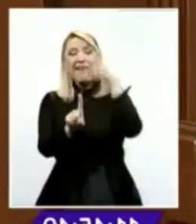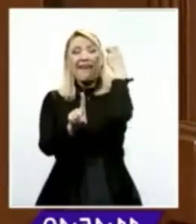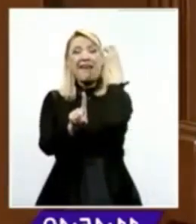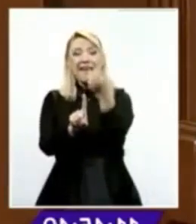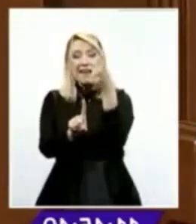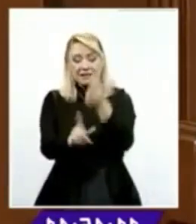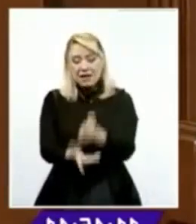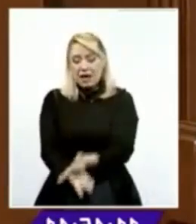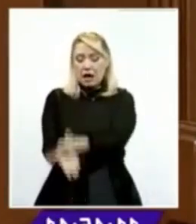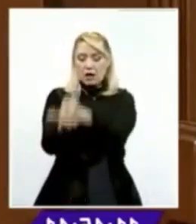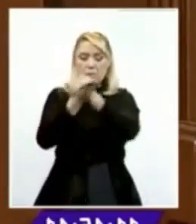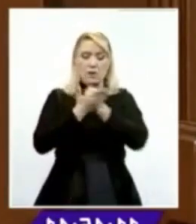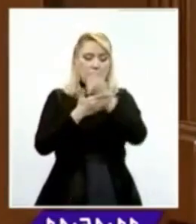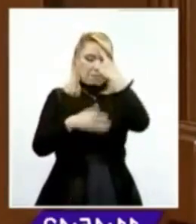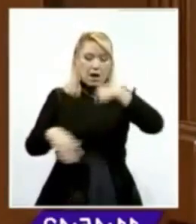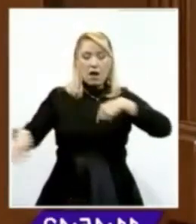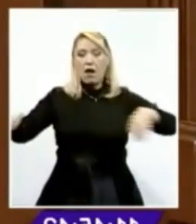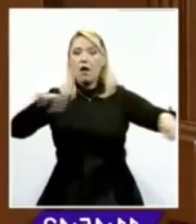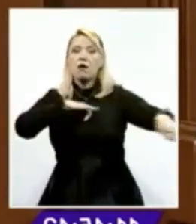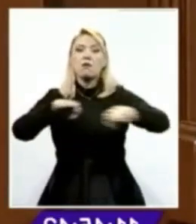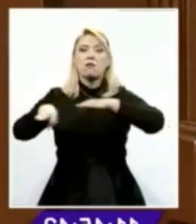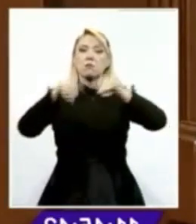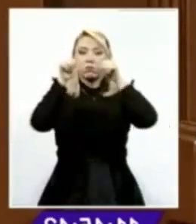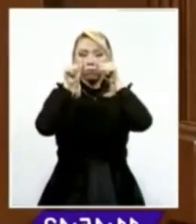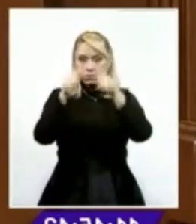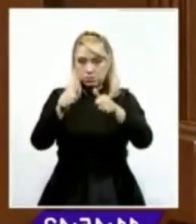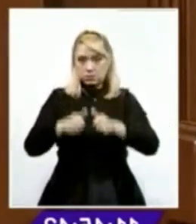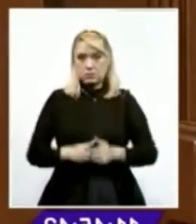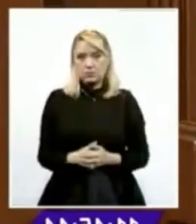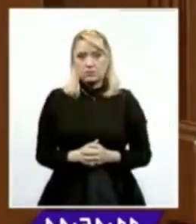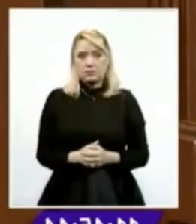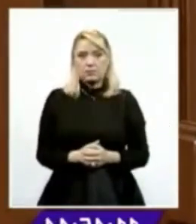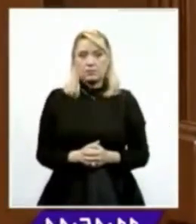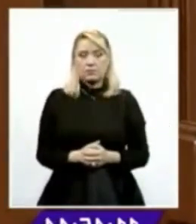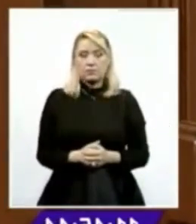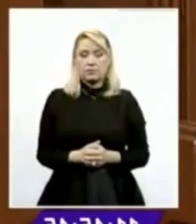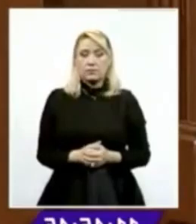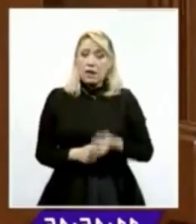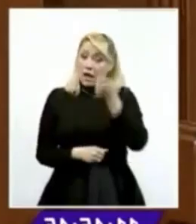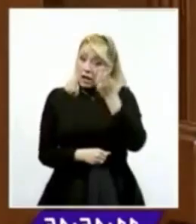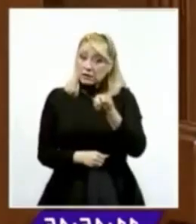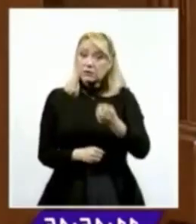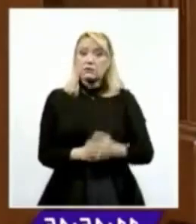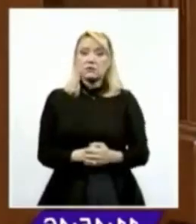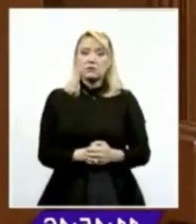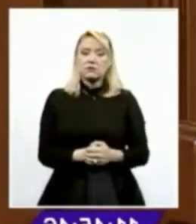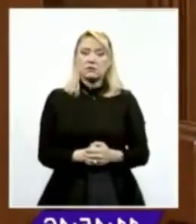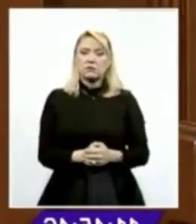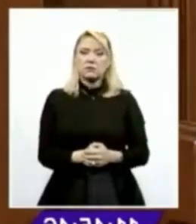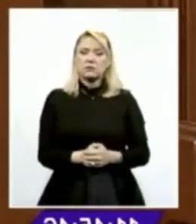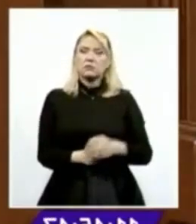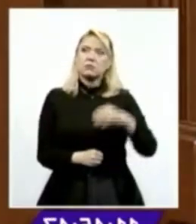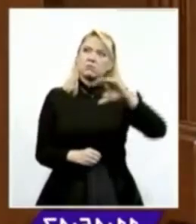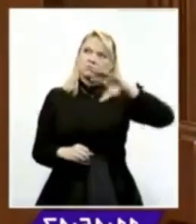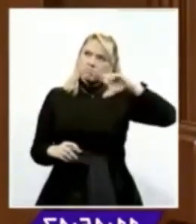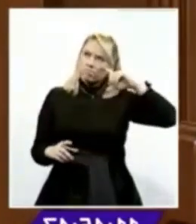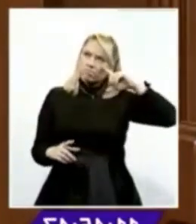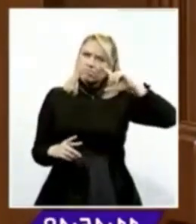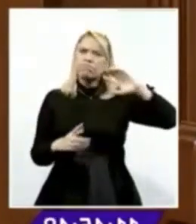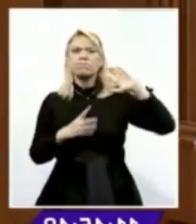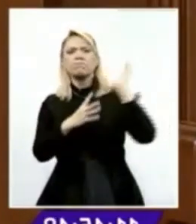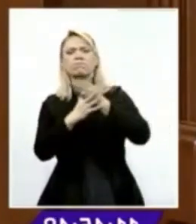guía nuestra actuación. A partir de lo anterior, se redistribuyeron